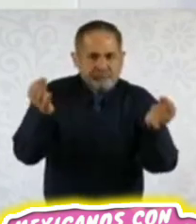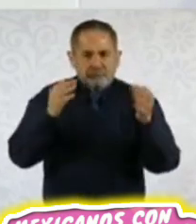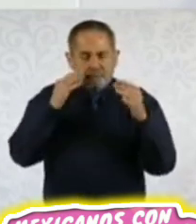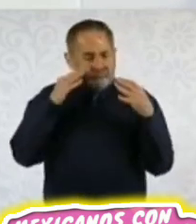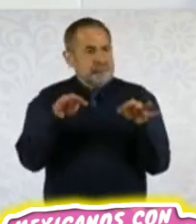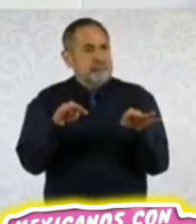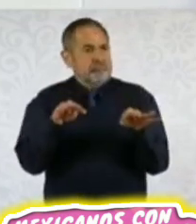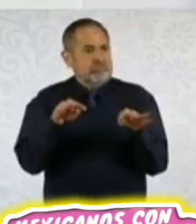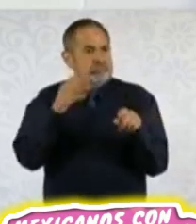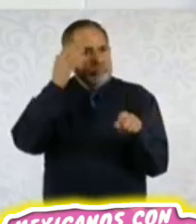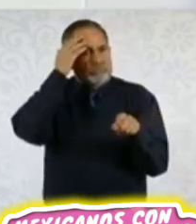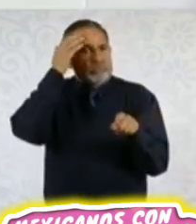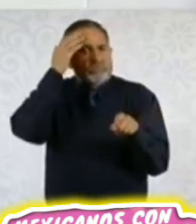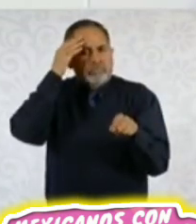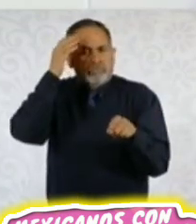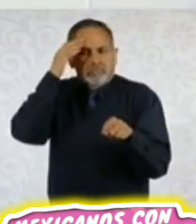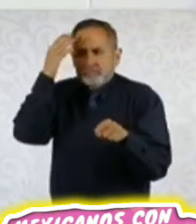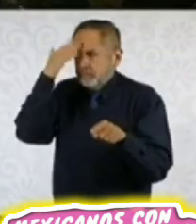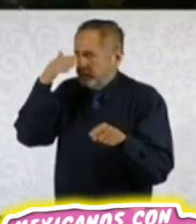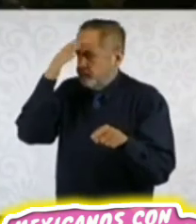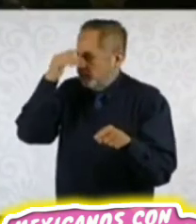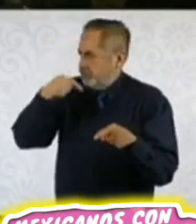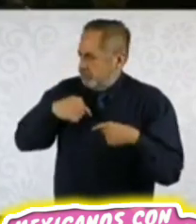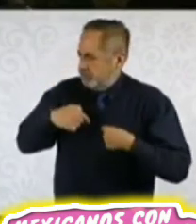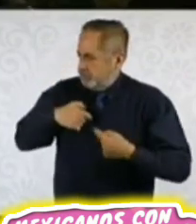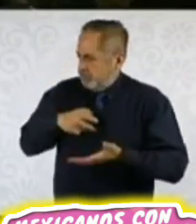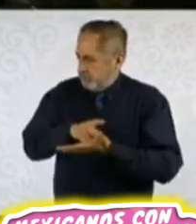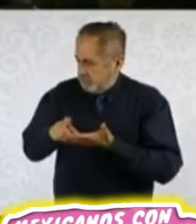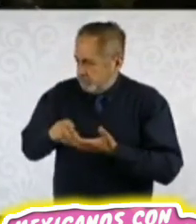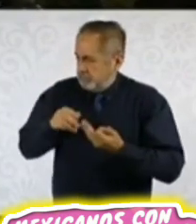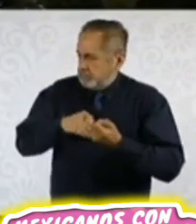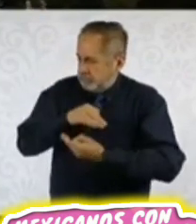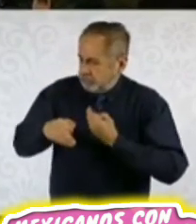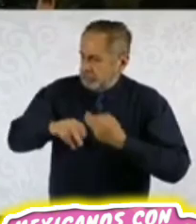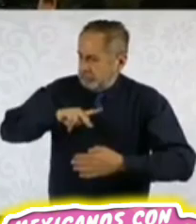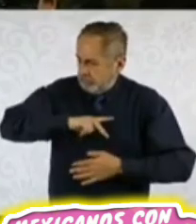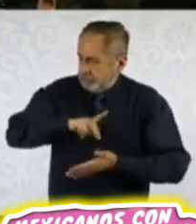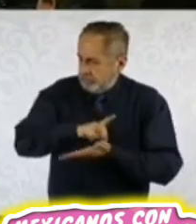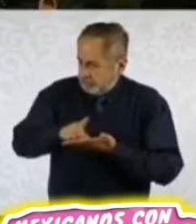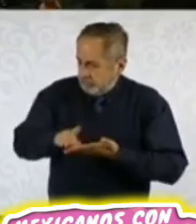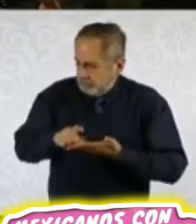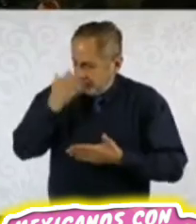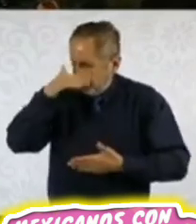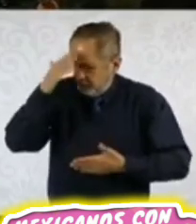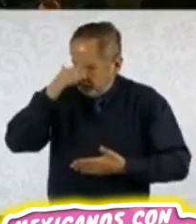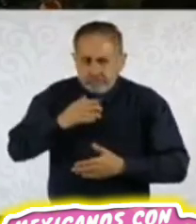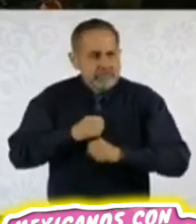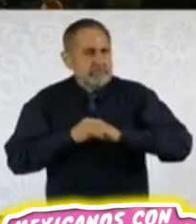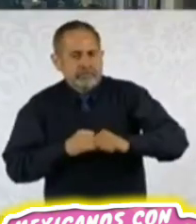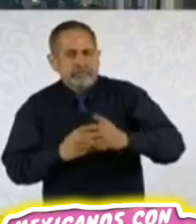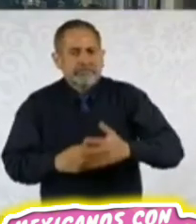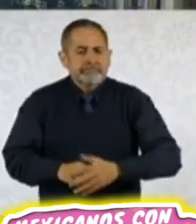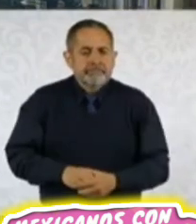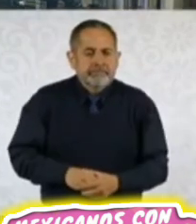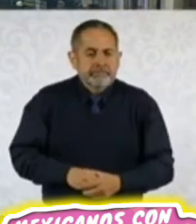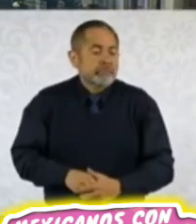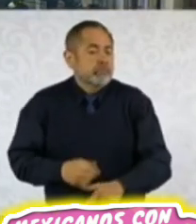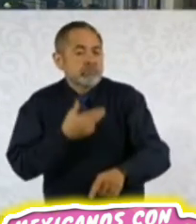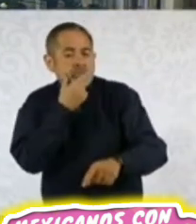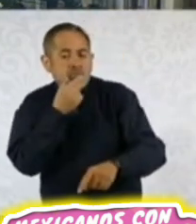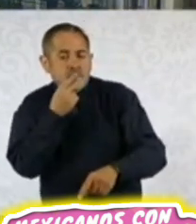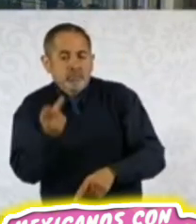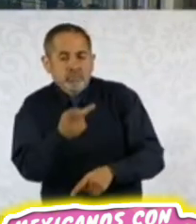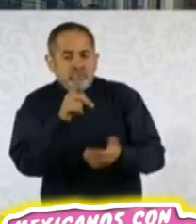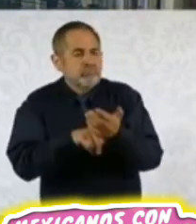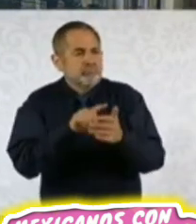Y todos tenemos y todas tenemos derecho a todos los derechos. Se les podría apretar a todas